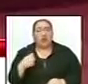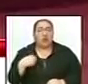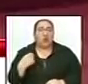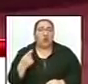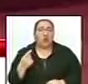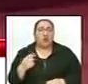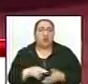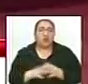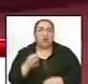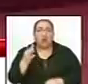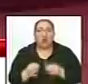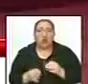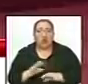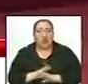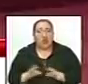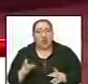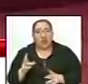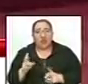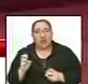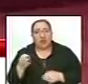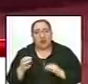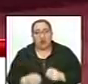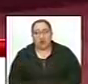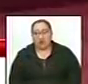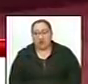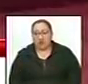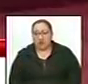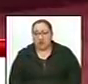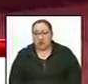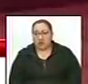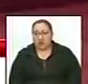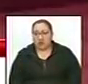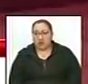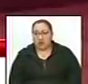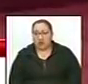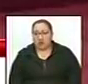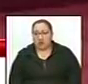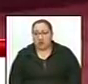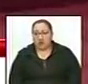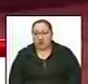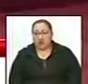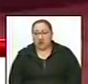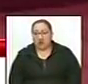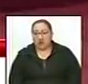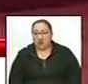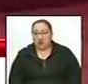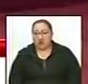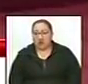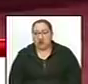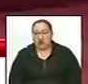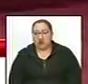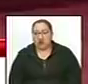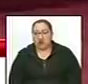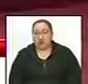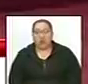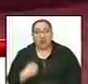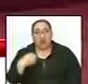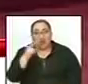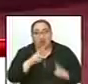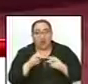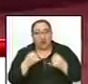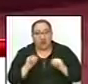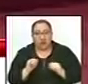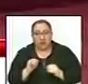no solamente es pecuniario ni económico. Presidente, yo, revisando el informe, porque espero que lo hayan